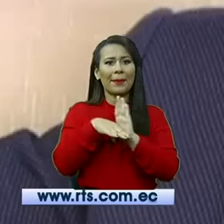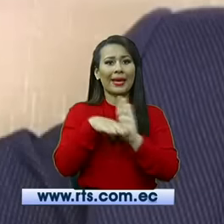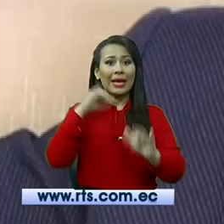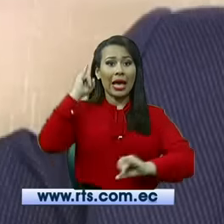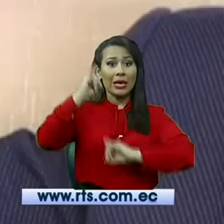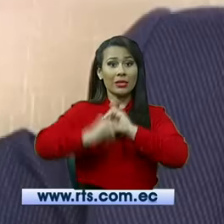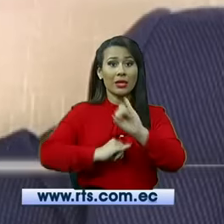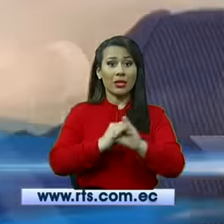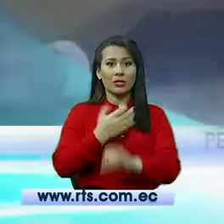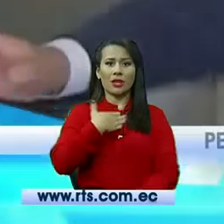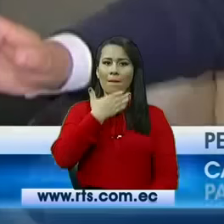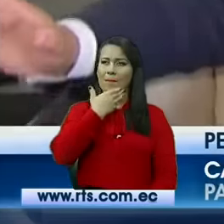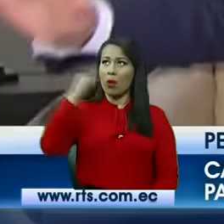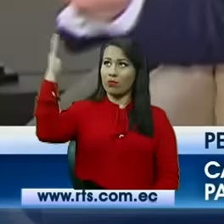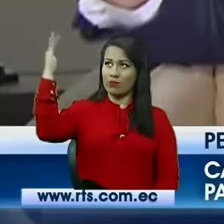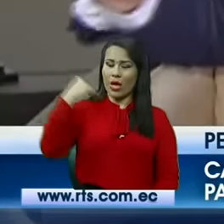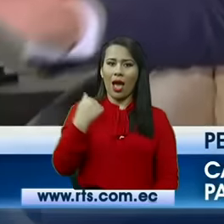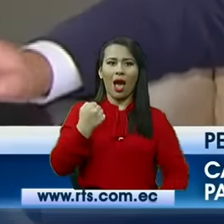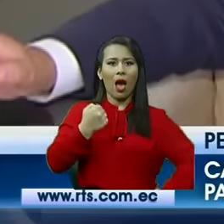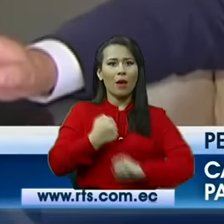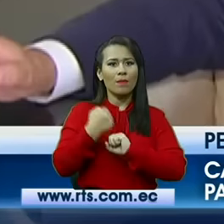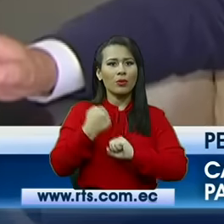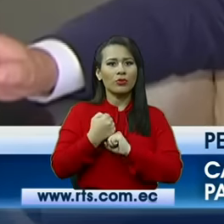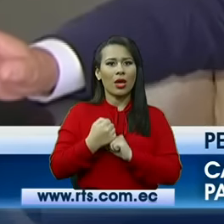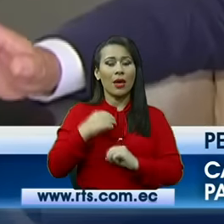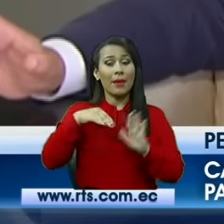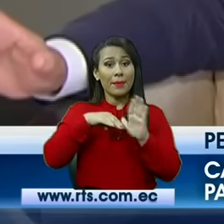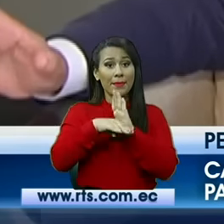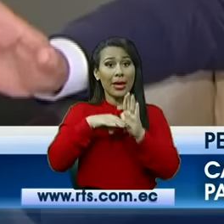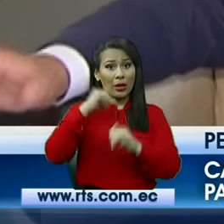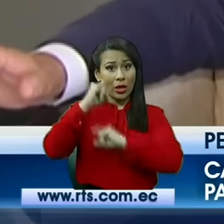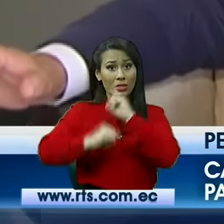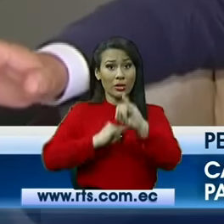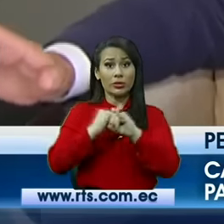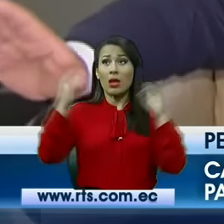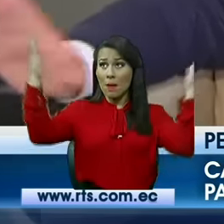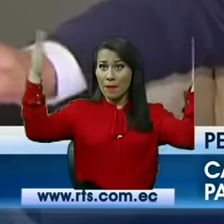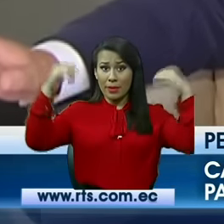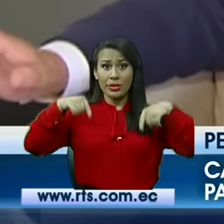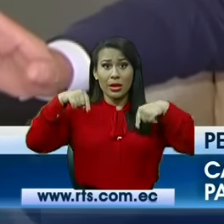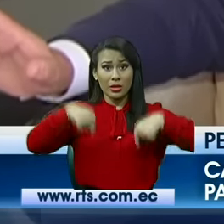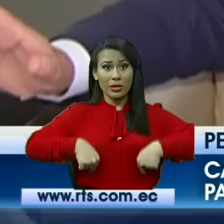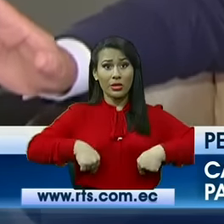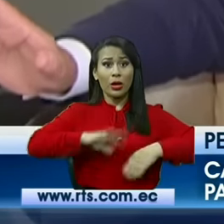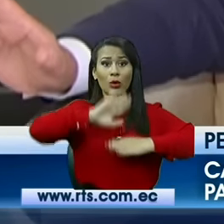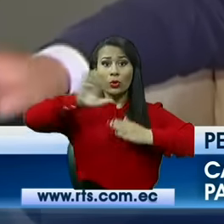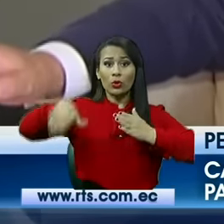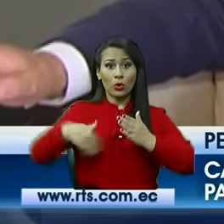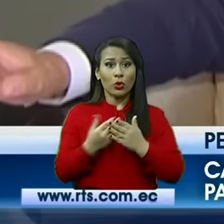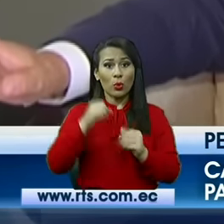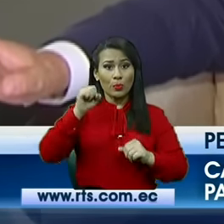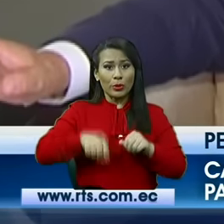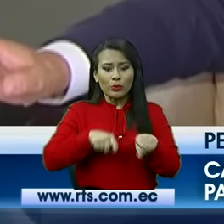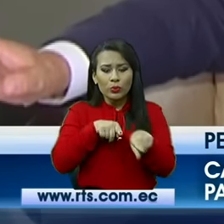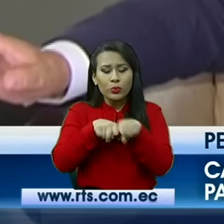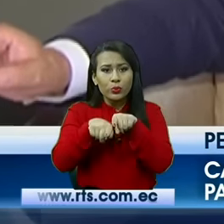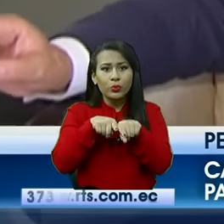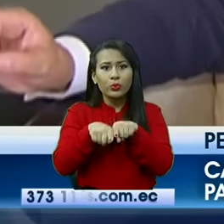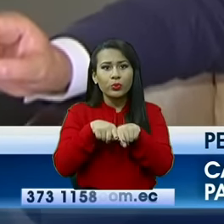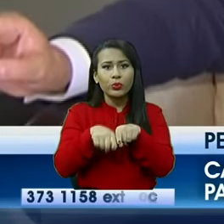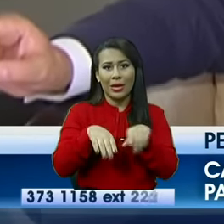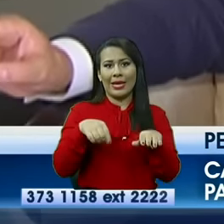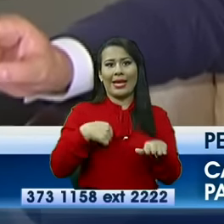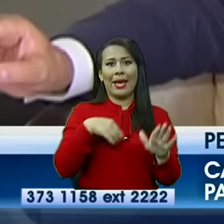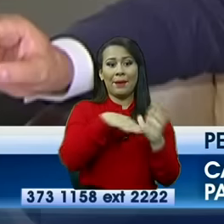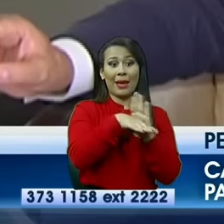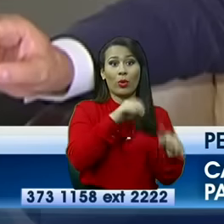aparece como una apolla es decir los bancos internacionales pueden venir acá todos para que compitan con la banca ecuatoriana Y usted